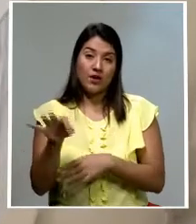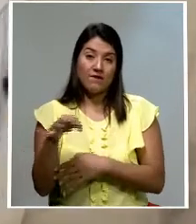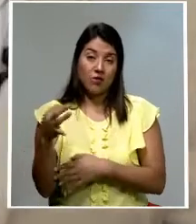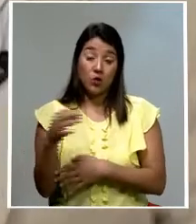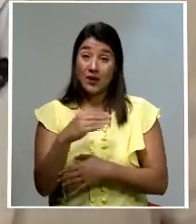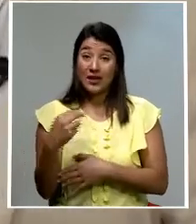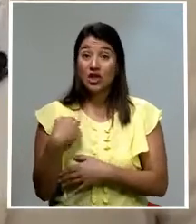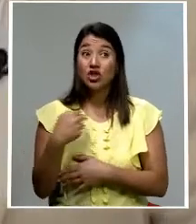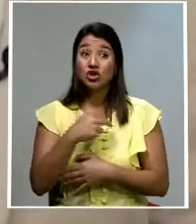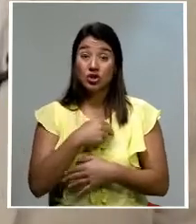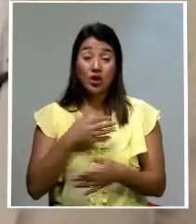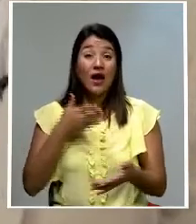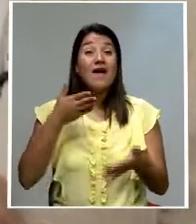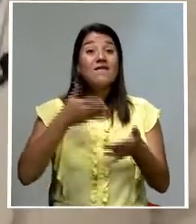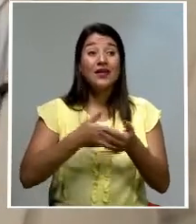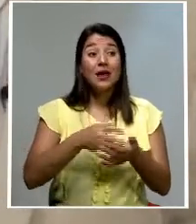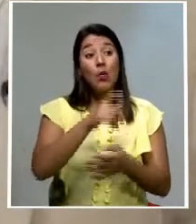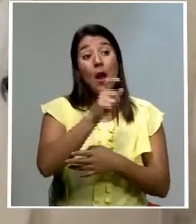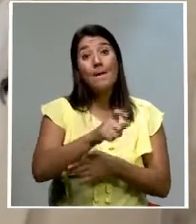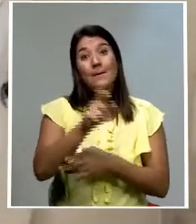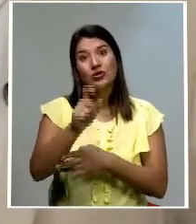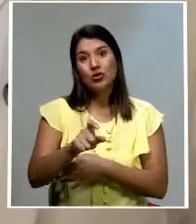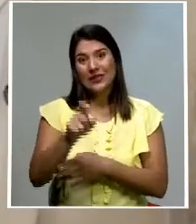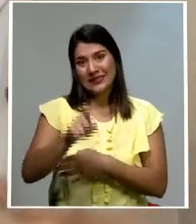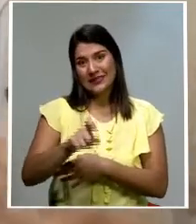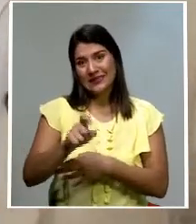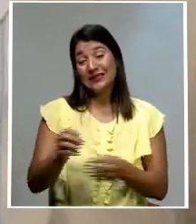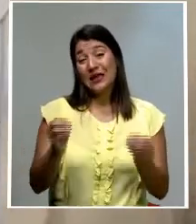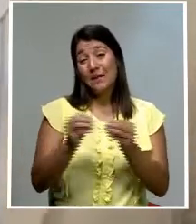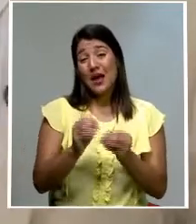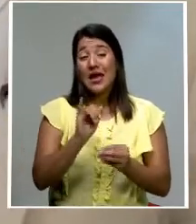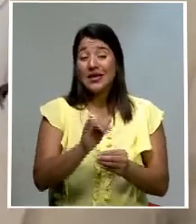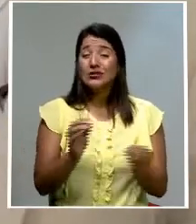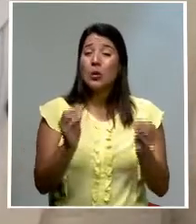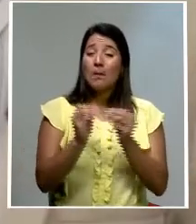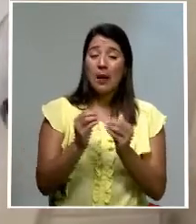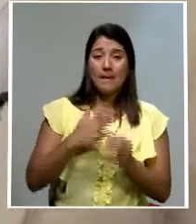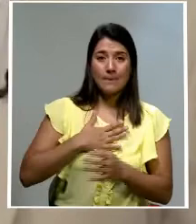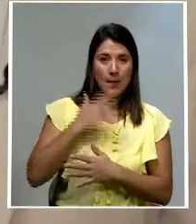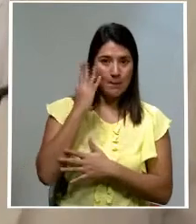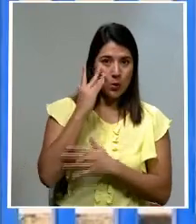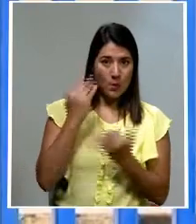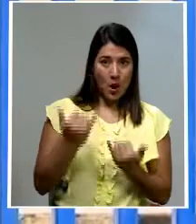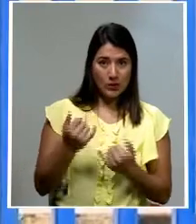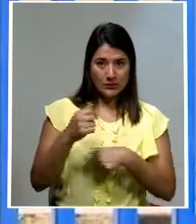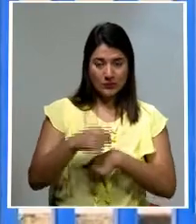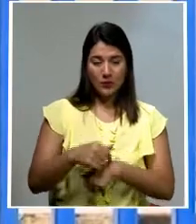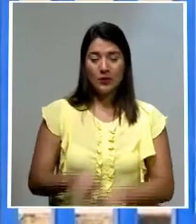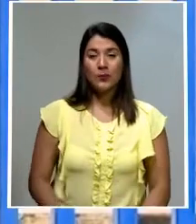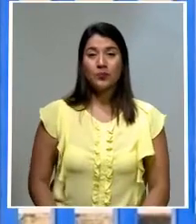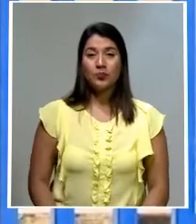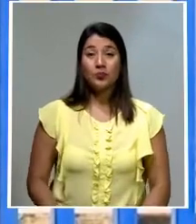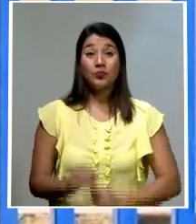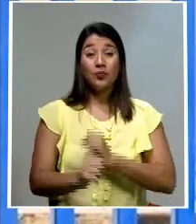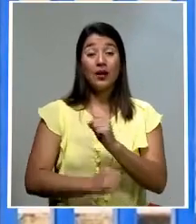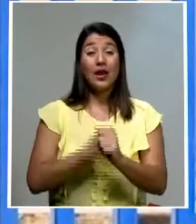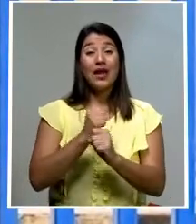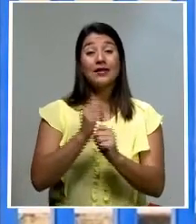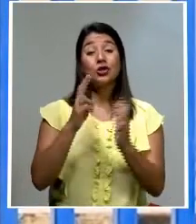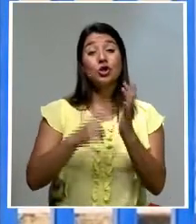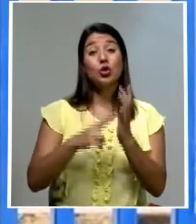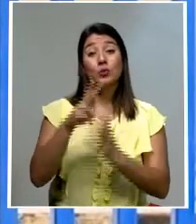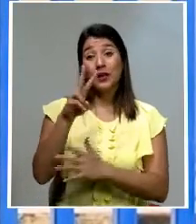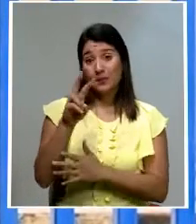lamentablemente, estamos afectando a las personas que más nos necesitan, que eso es lo que a mí más me inquieta y lo que más me preocupa en este momento. En el 2020, a pesar de